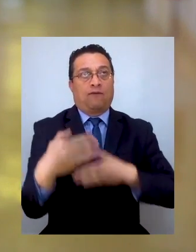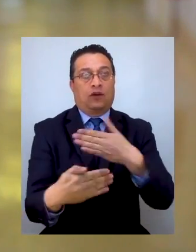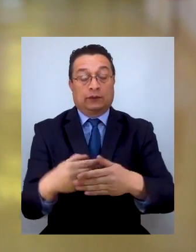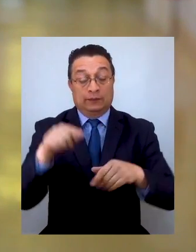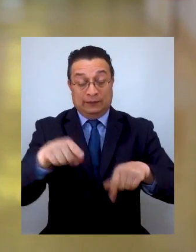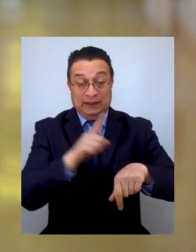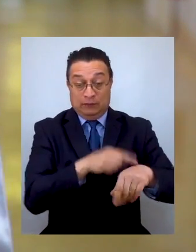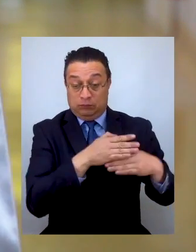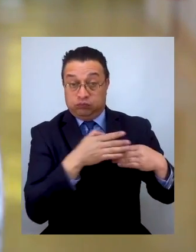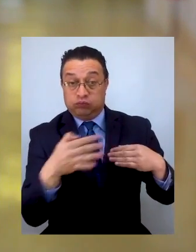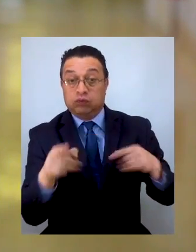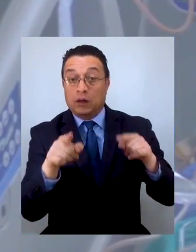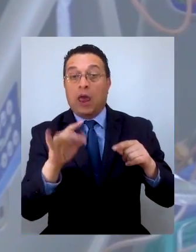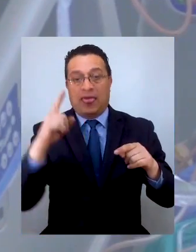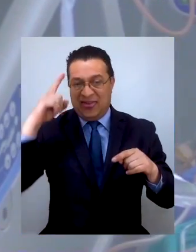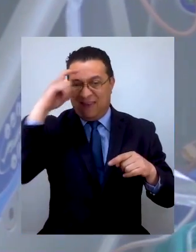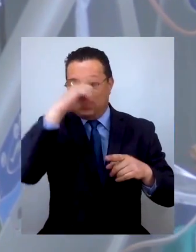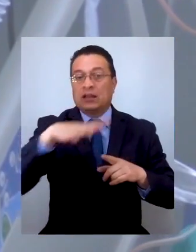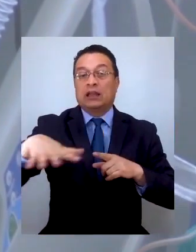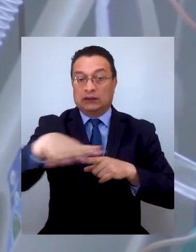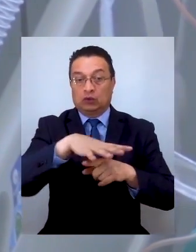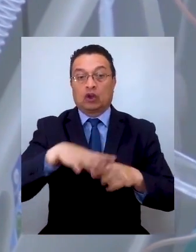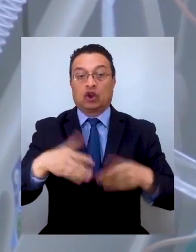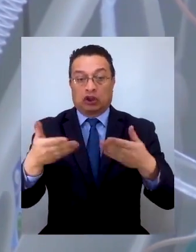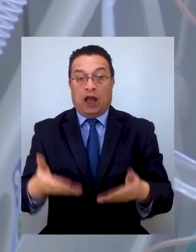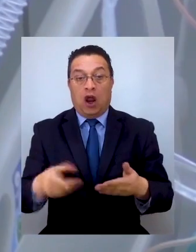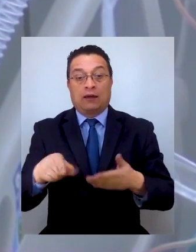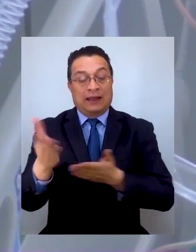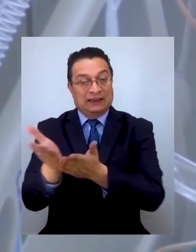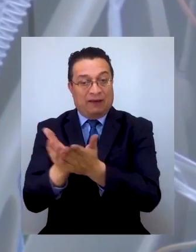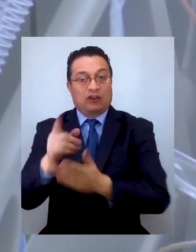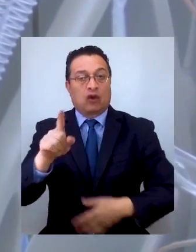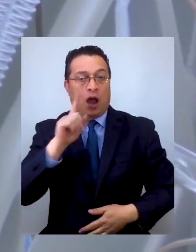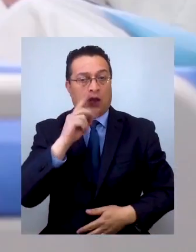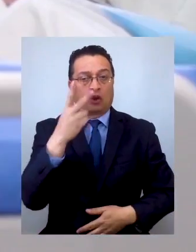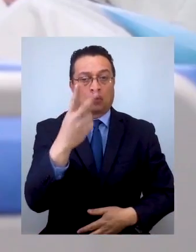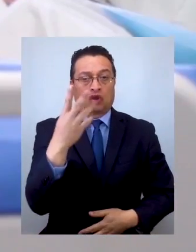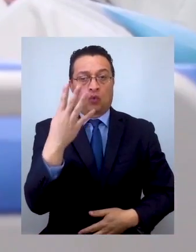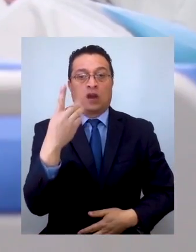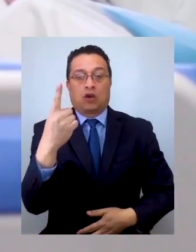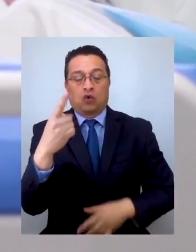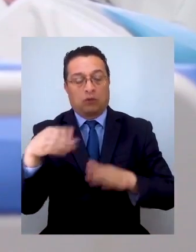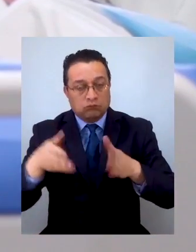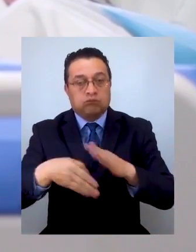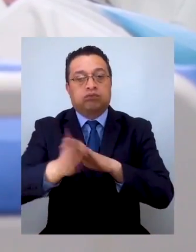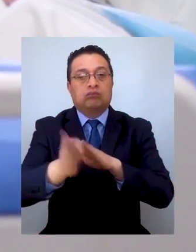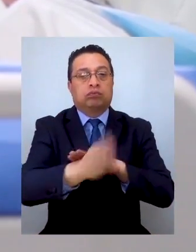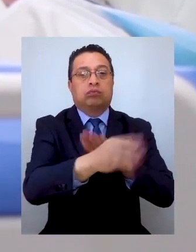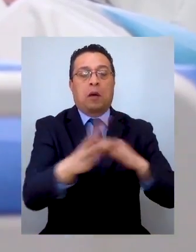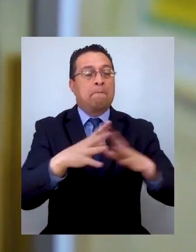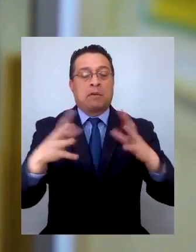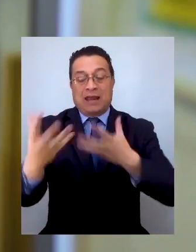funcionamiento. En este periodo, y a pesar de las difíciles condiciones que aún vivimos, nuestro servicio registró 241 egresos, el